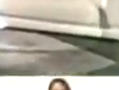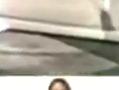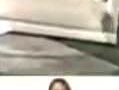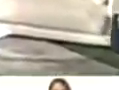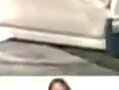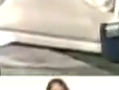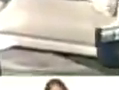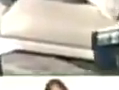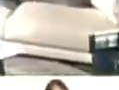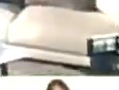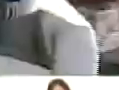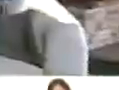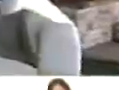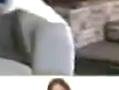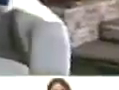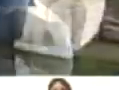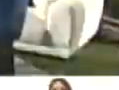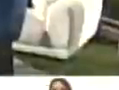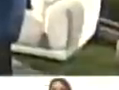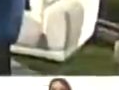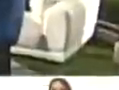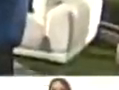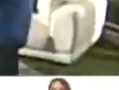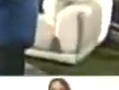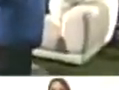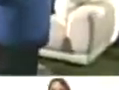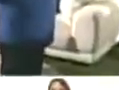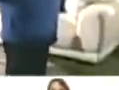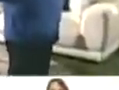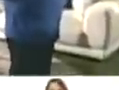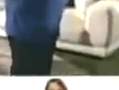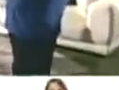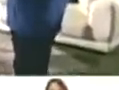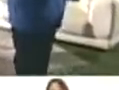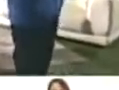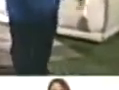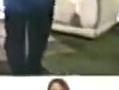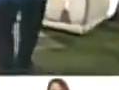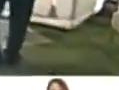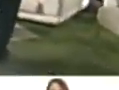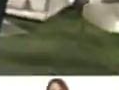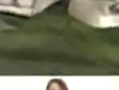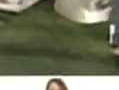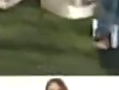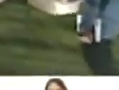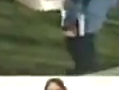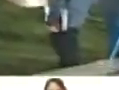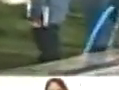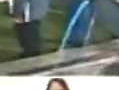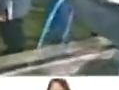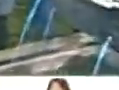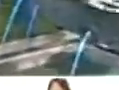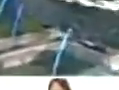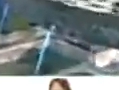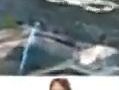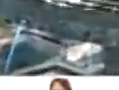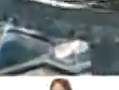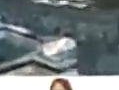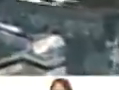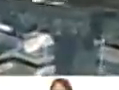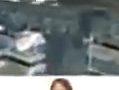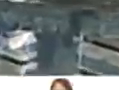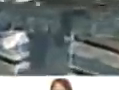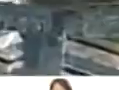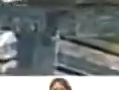bienvenido cabe mencionar que el jefe de estado venezolano Nicolás Maduro exaltado en distintas ocasiones